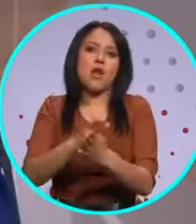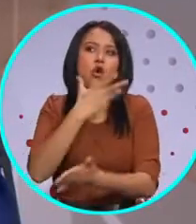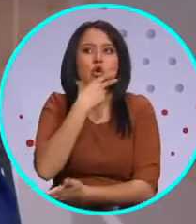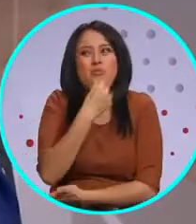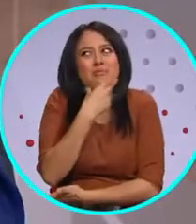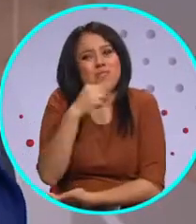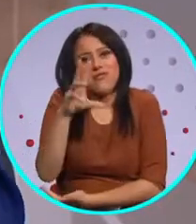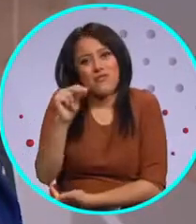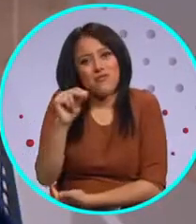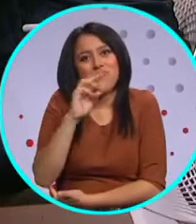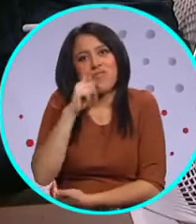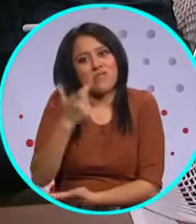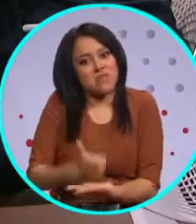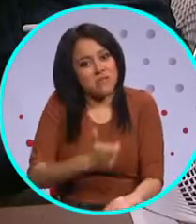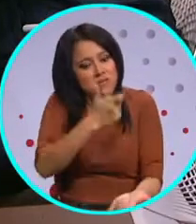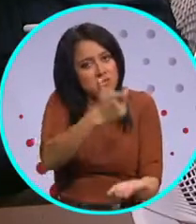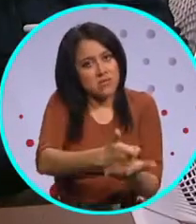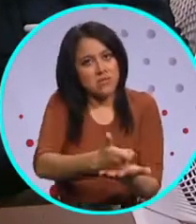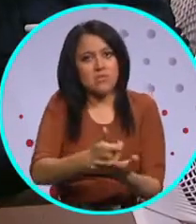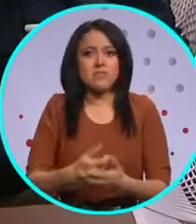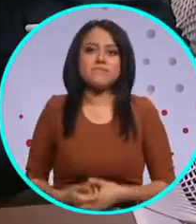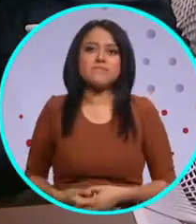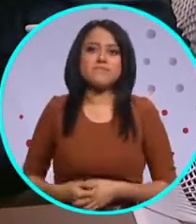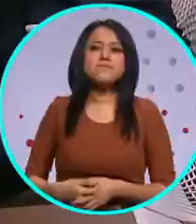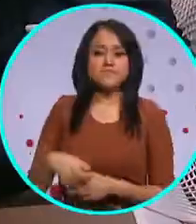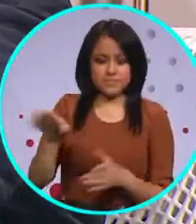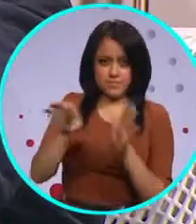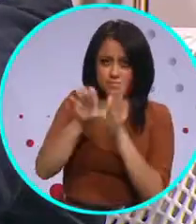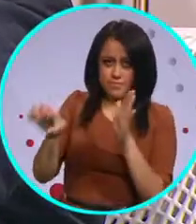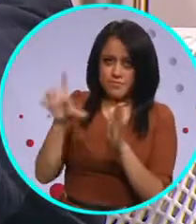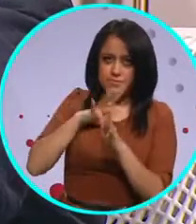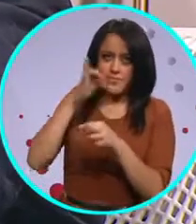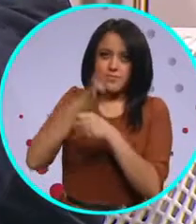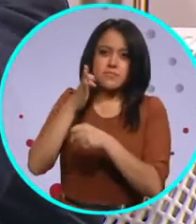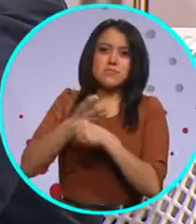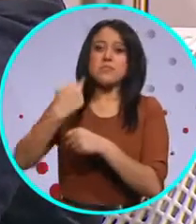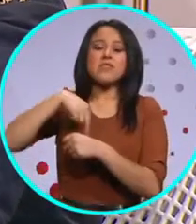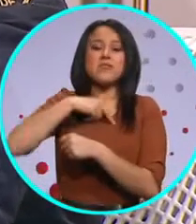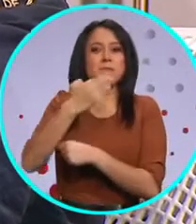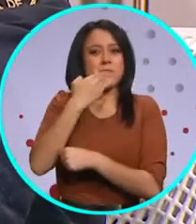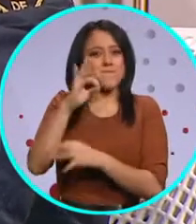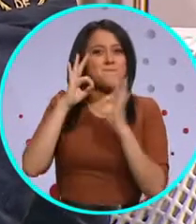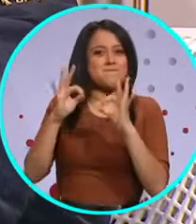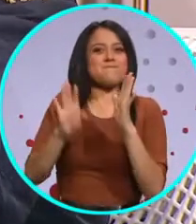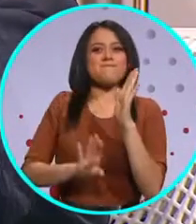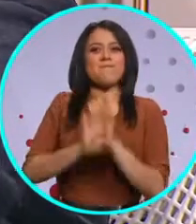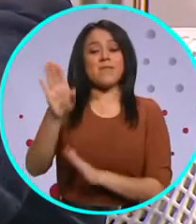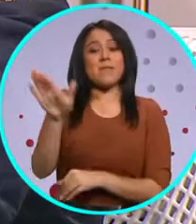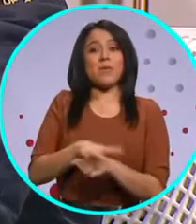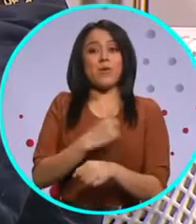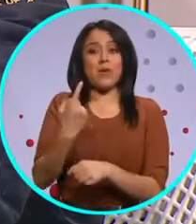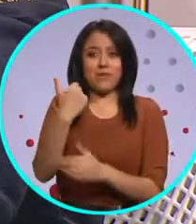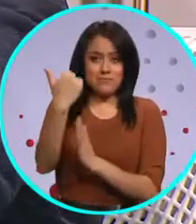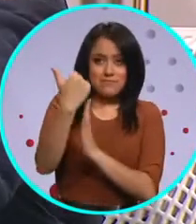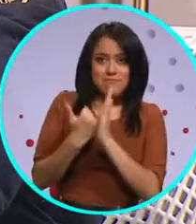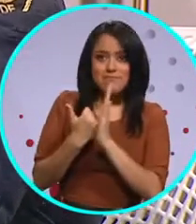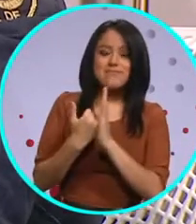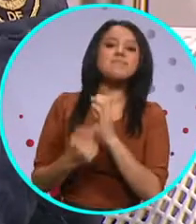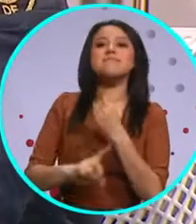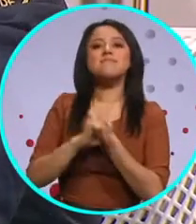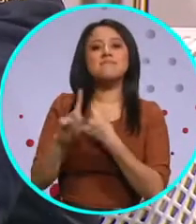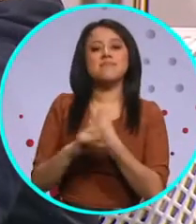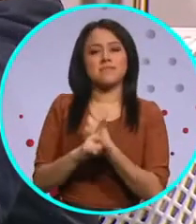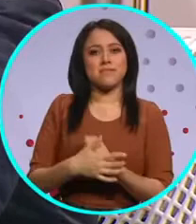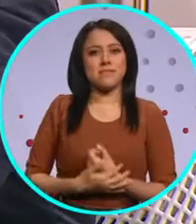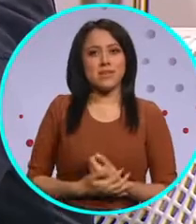muchísima gente tiene edificio y lo que hemos visto surgen por ejemplo en este tema de cuenta habiente en donde somos exitosos porque se ha disminuido también este tipo de delitos con